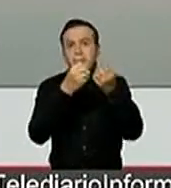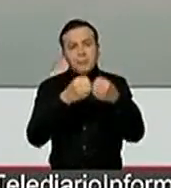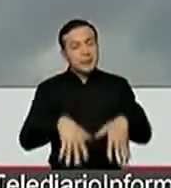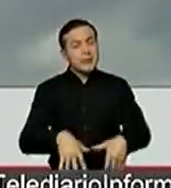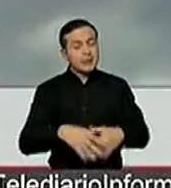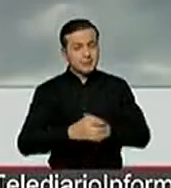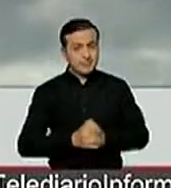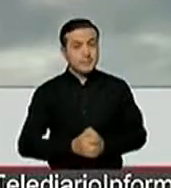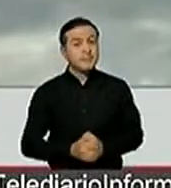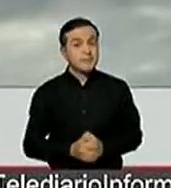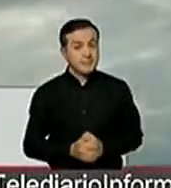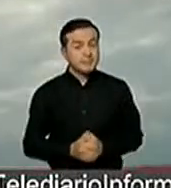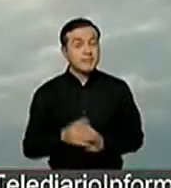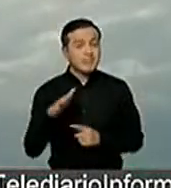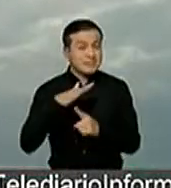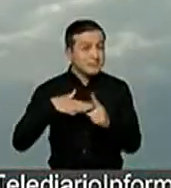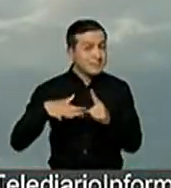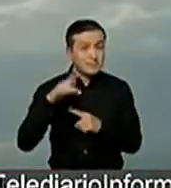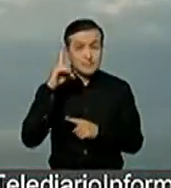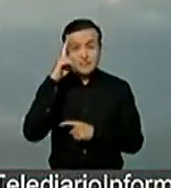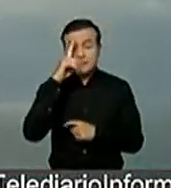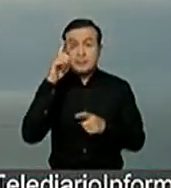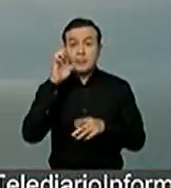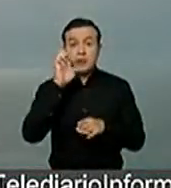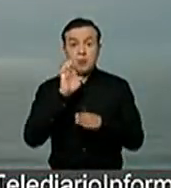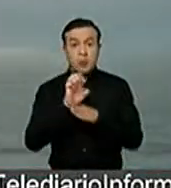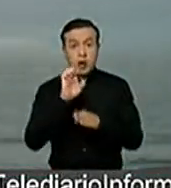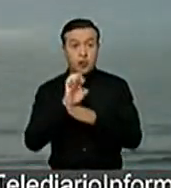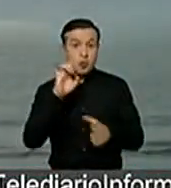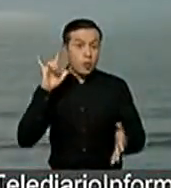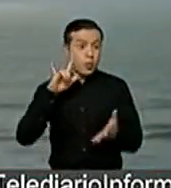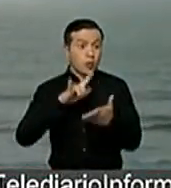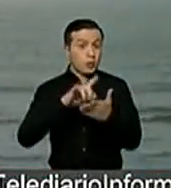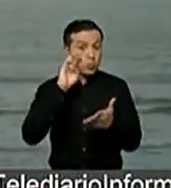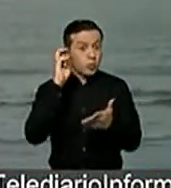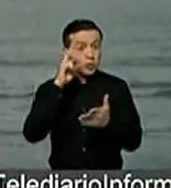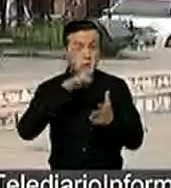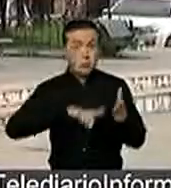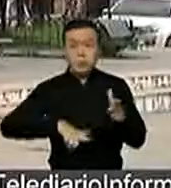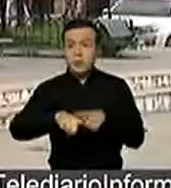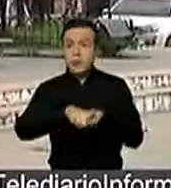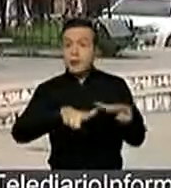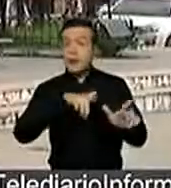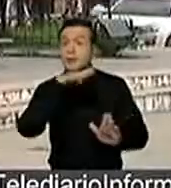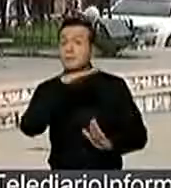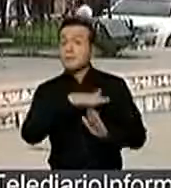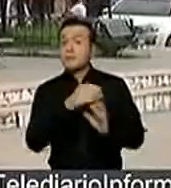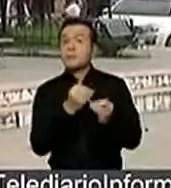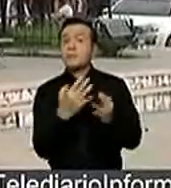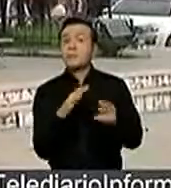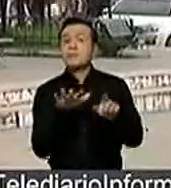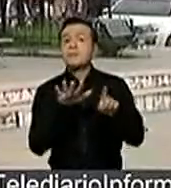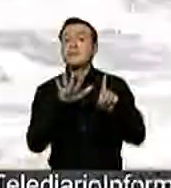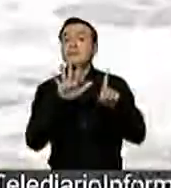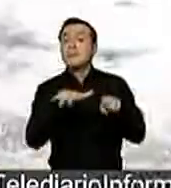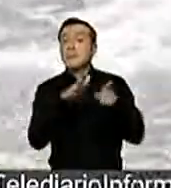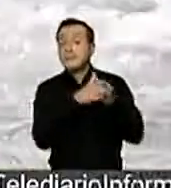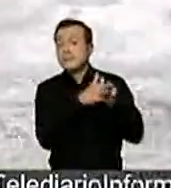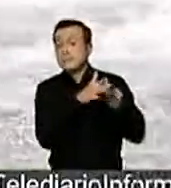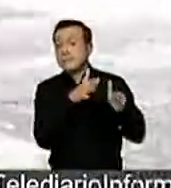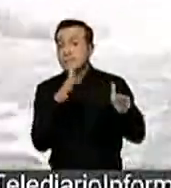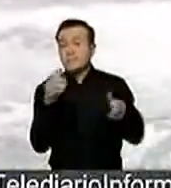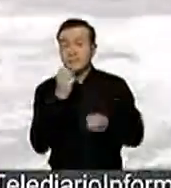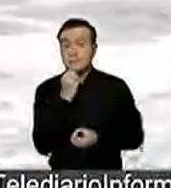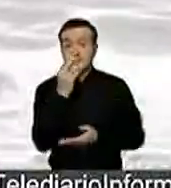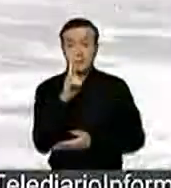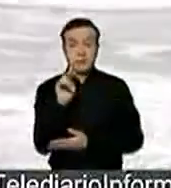sector. Diario. Una situación que cambia la imagen del Ecuador como destino turístico y nación de paz, la que demorará al menos 6 meses en ser recuperada, según lo explicó